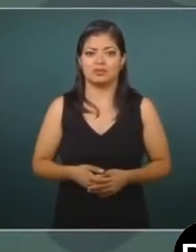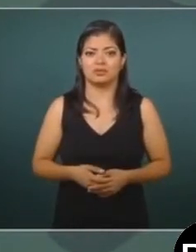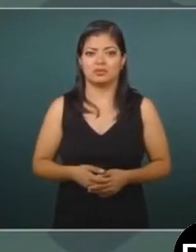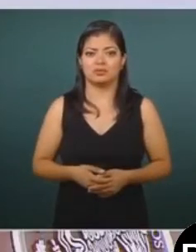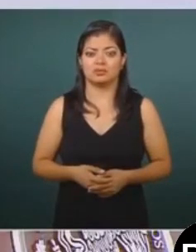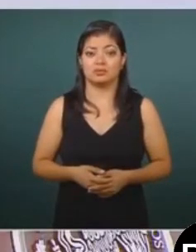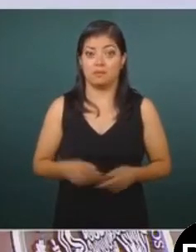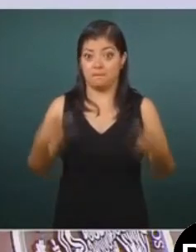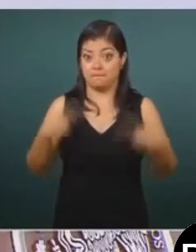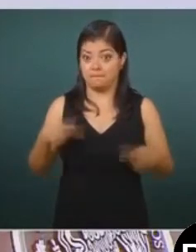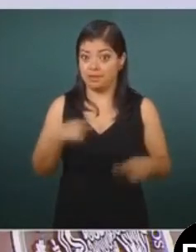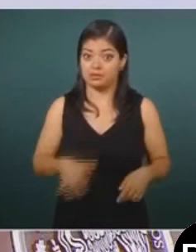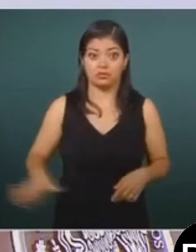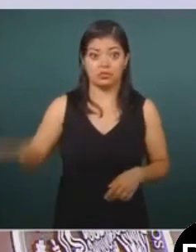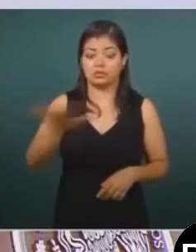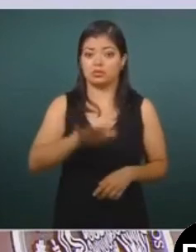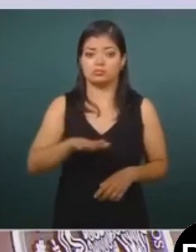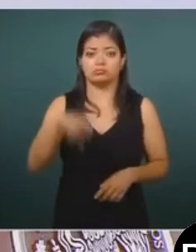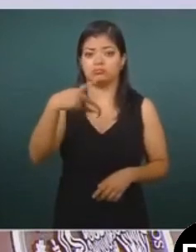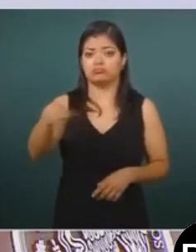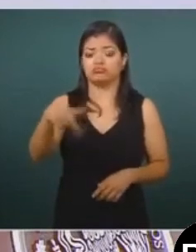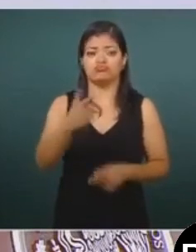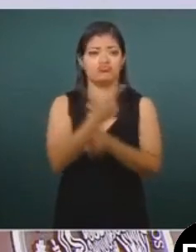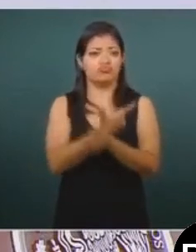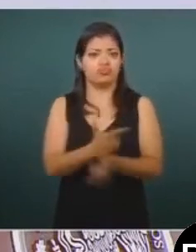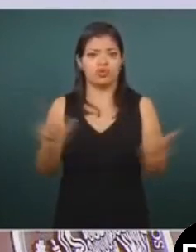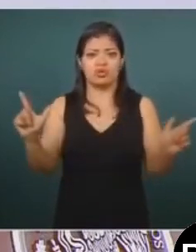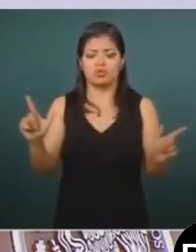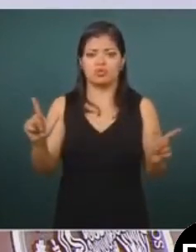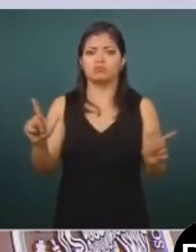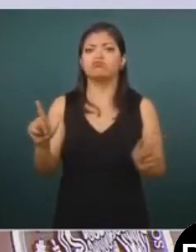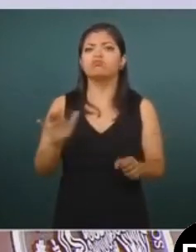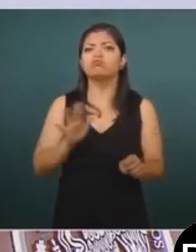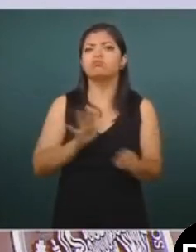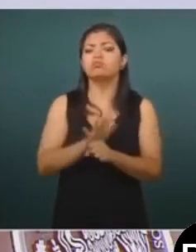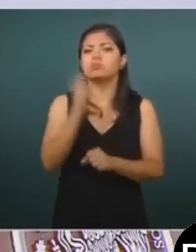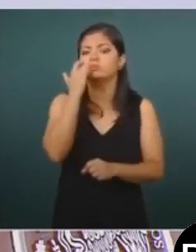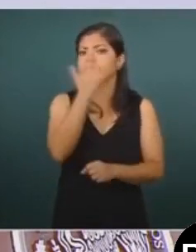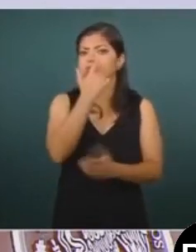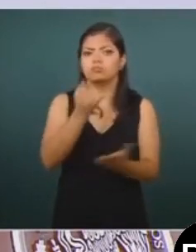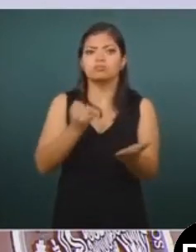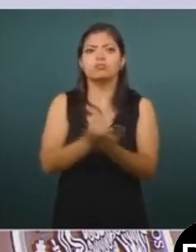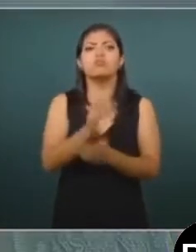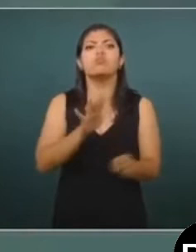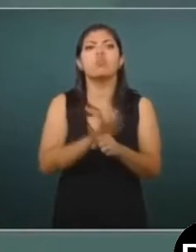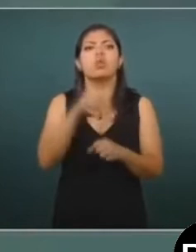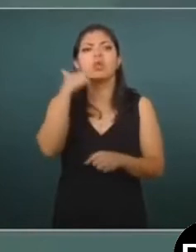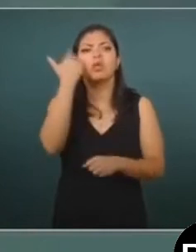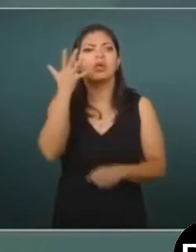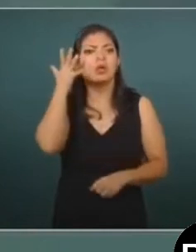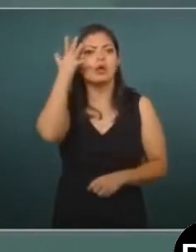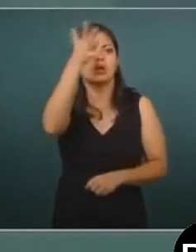El pueblo, de manera libre, va a decidir qué quiere hacia